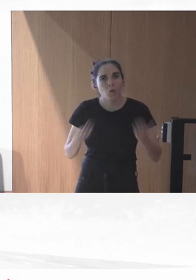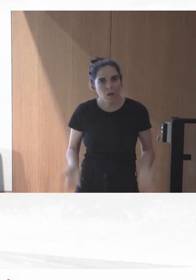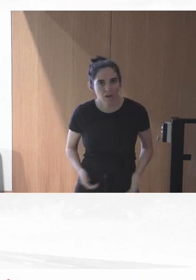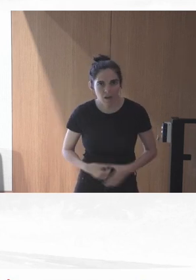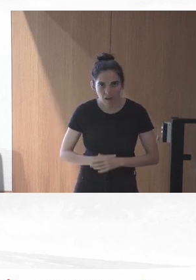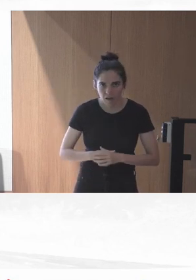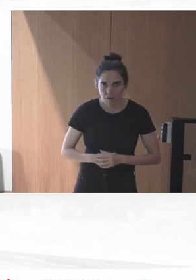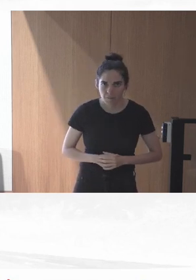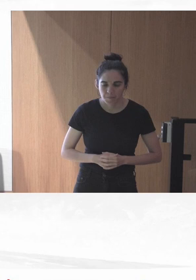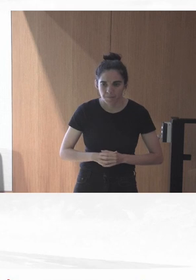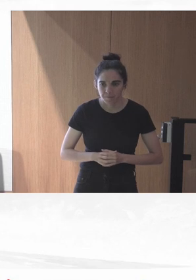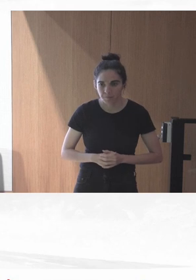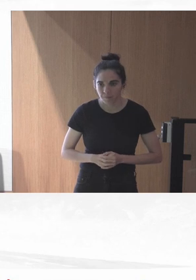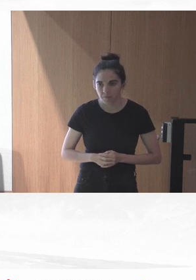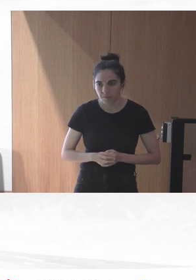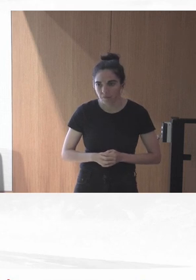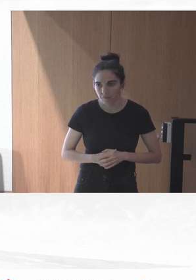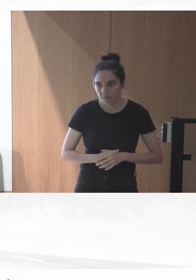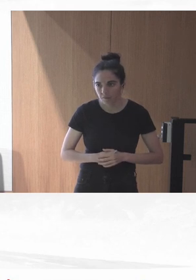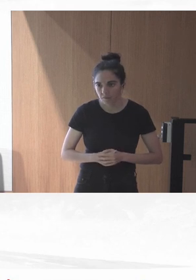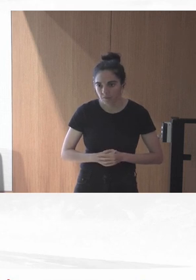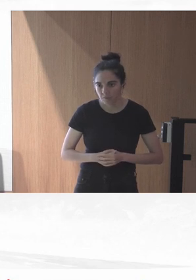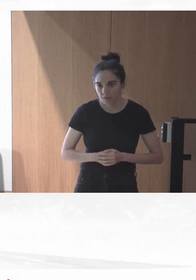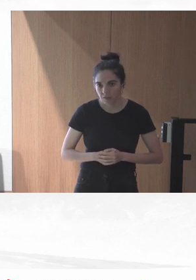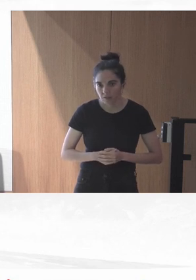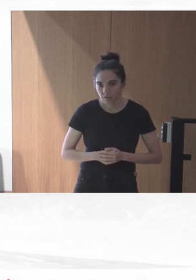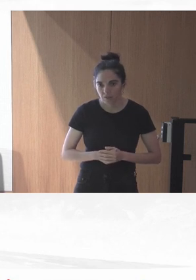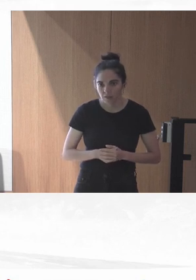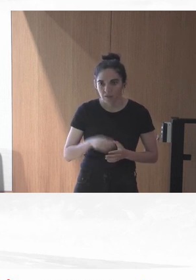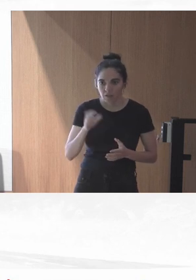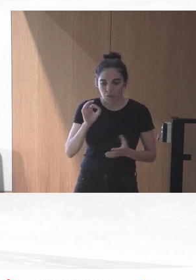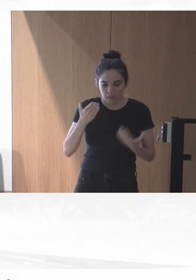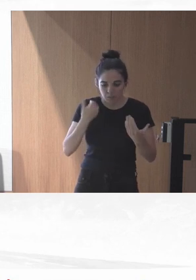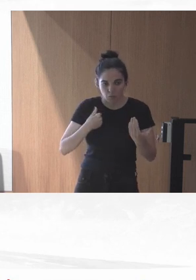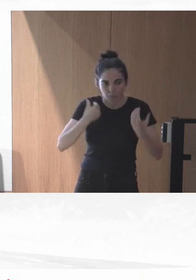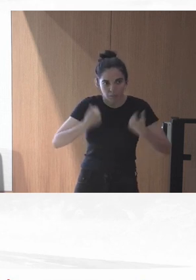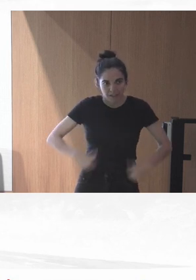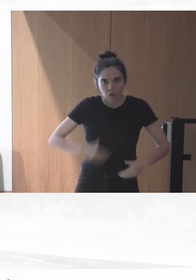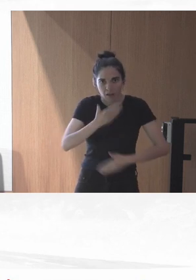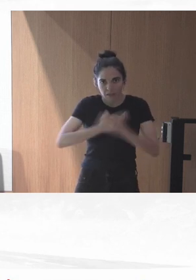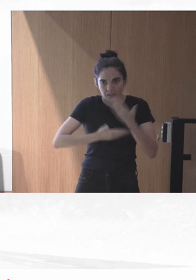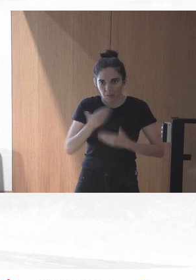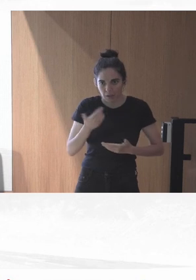eso? ¿O cuál es la protección que tenemos las personas con discapacidad